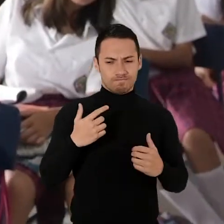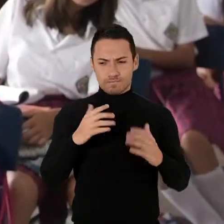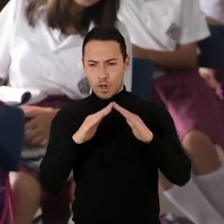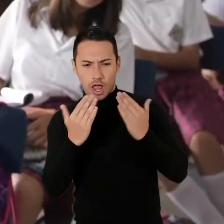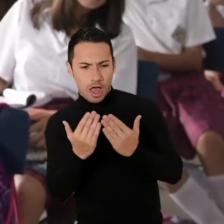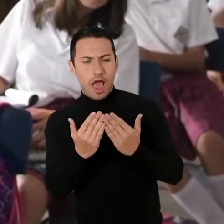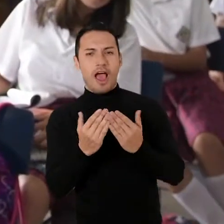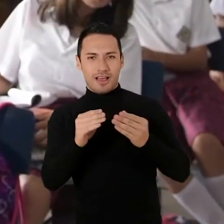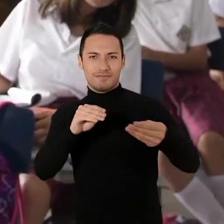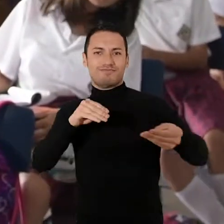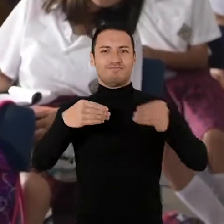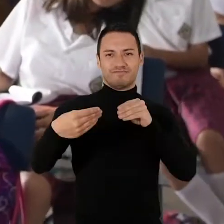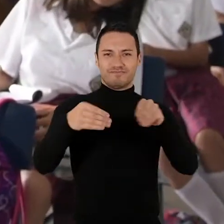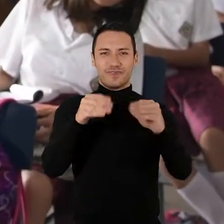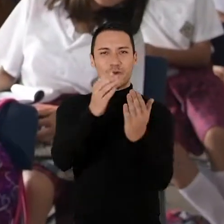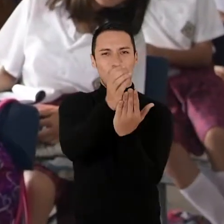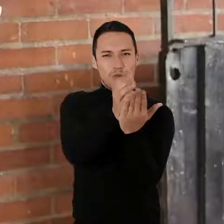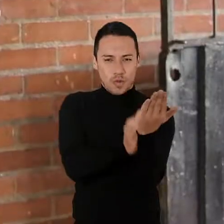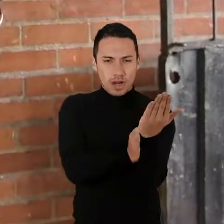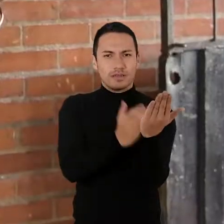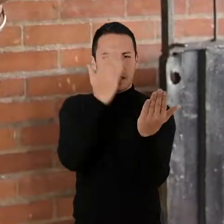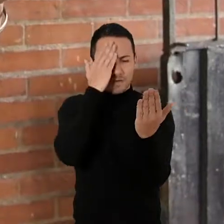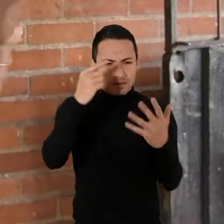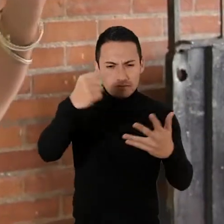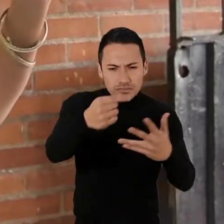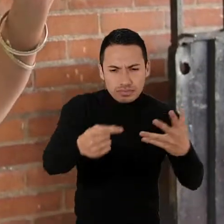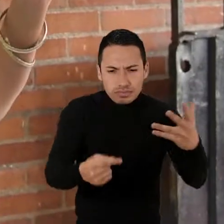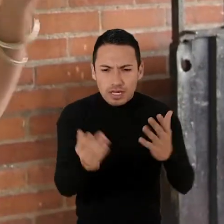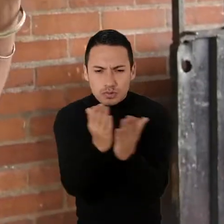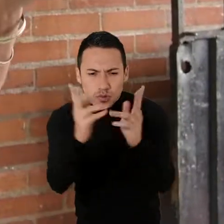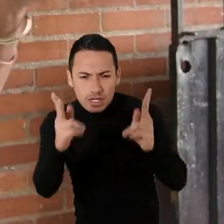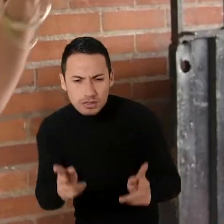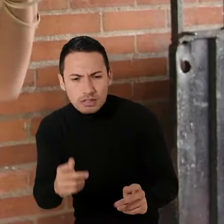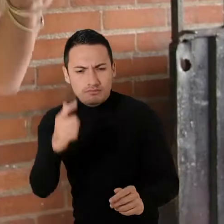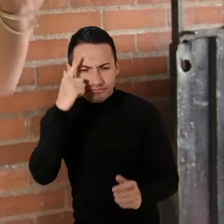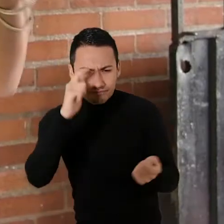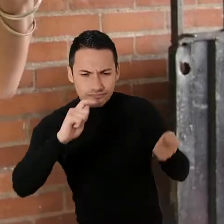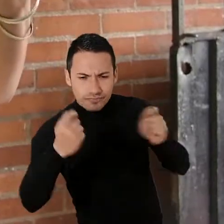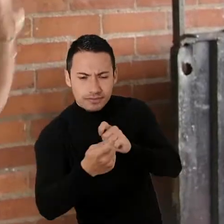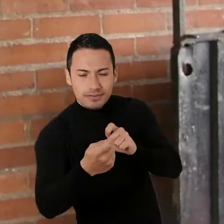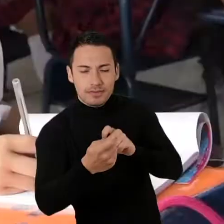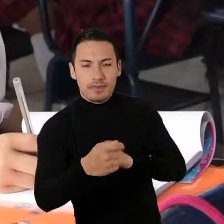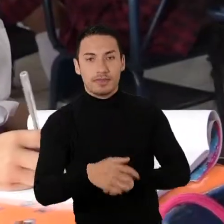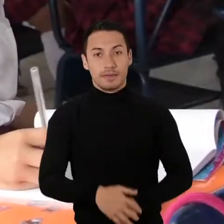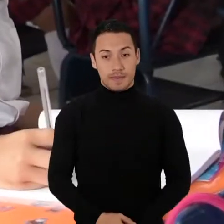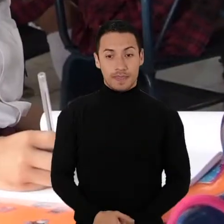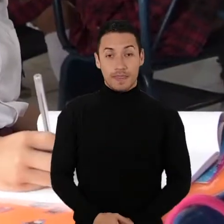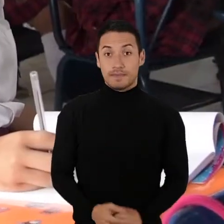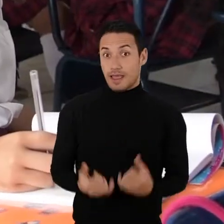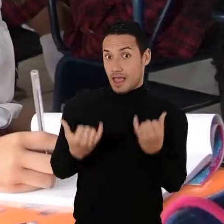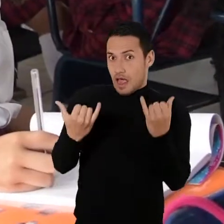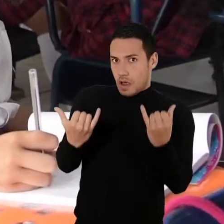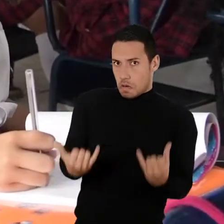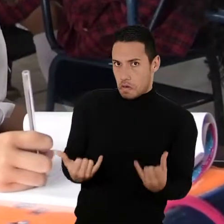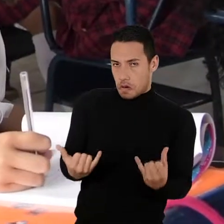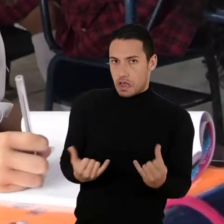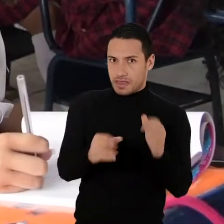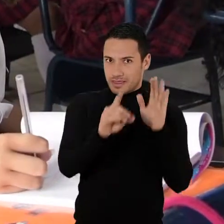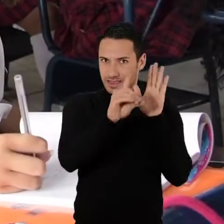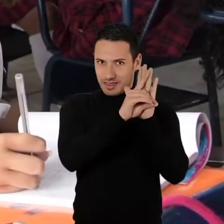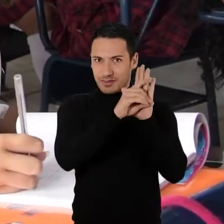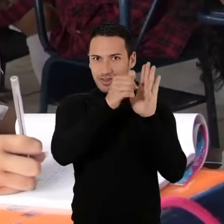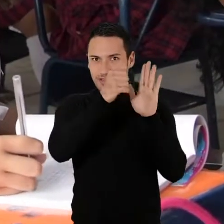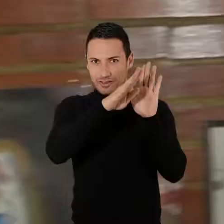nosotros hacíamos una especie de flexibilización curricular de acuerdo a las condiciones del estudiante. Ahora lo que tratamos es